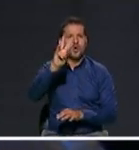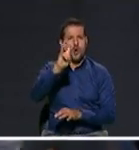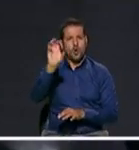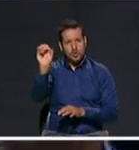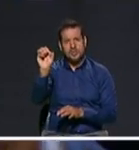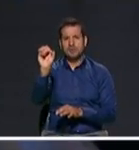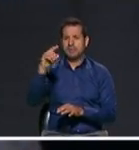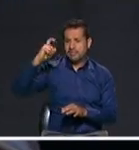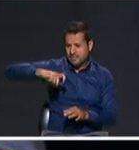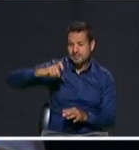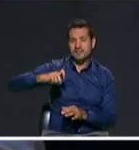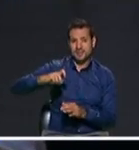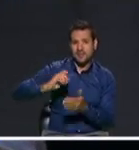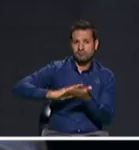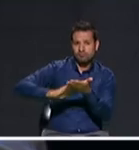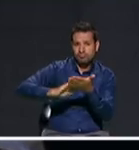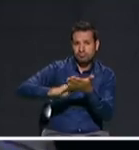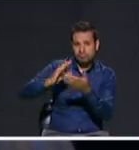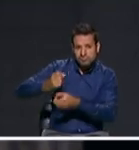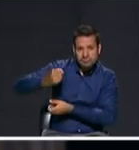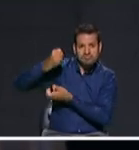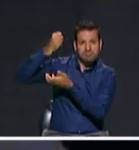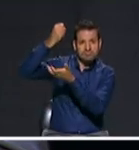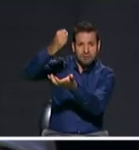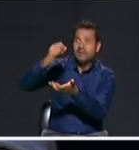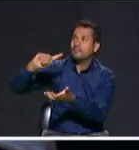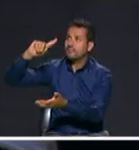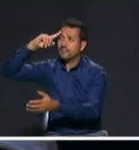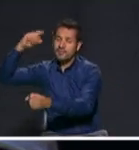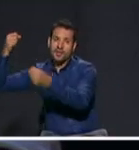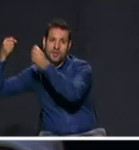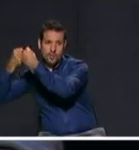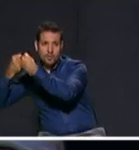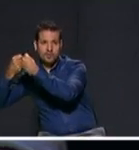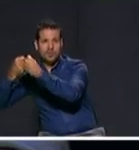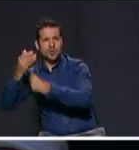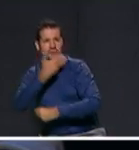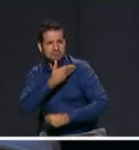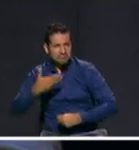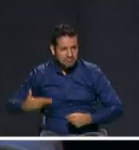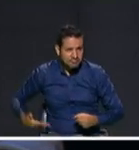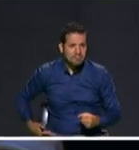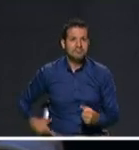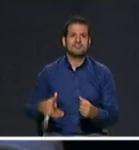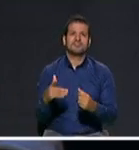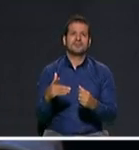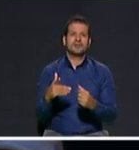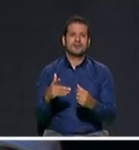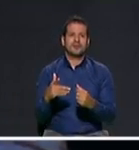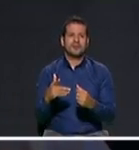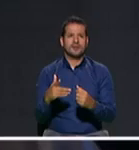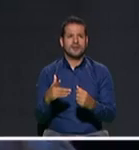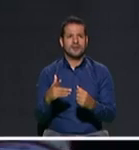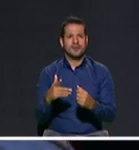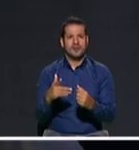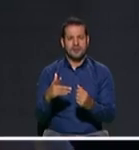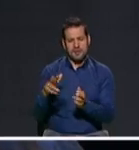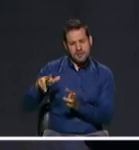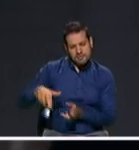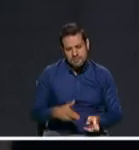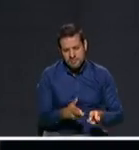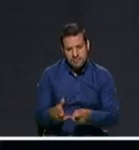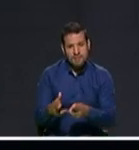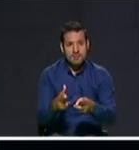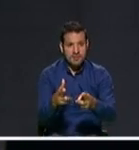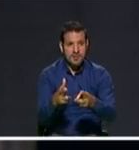necesita de financiación con financiación del gobierno nacional y vamos a buscar ese cierre financiero el corredor paralelo al río del ferrocarril que